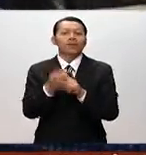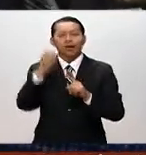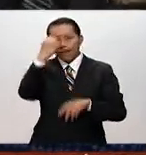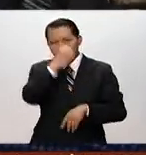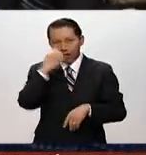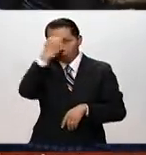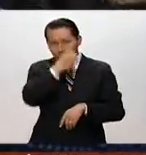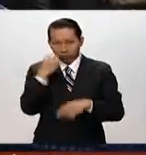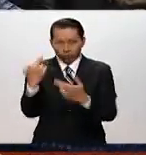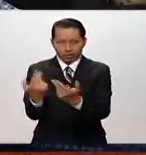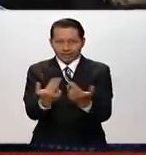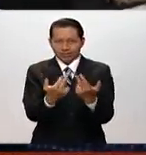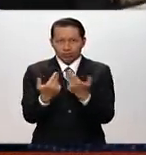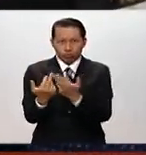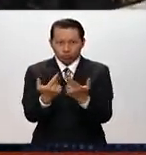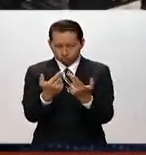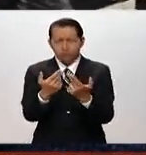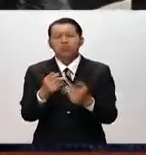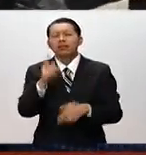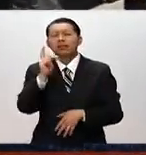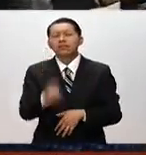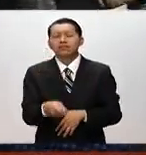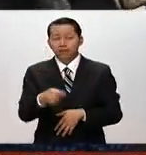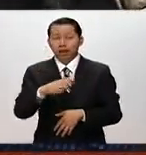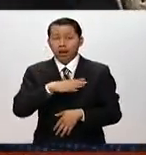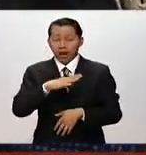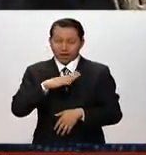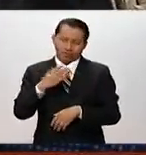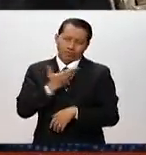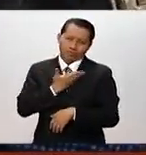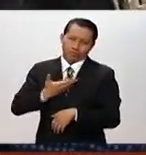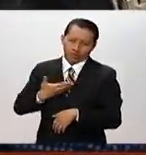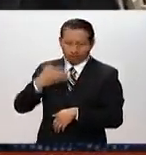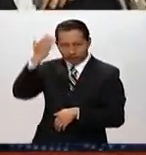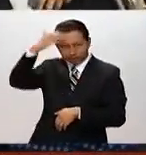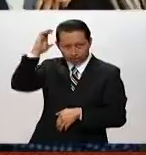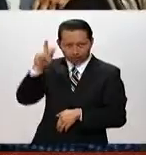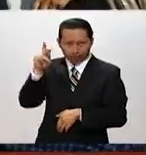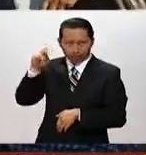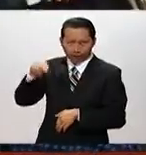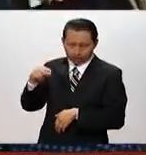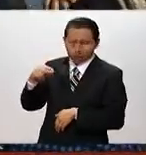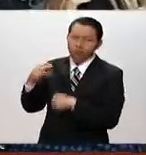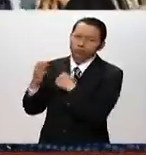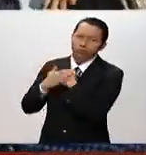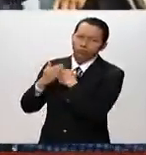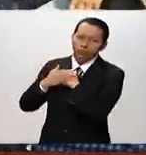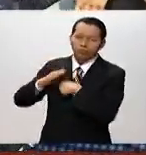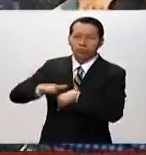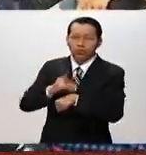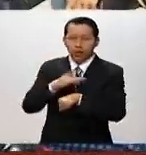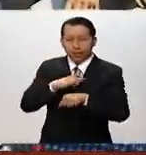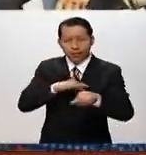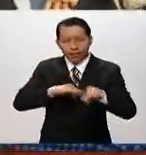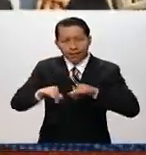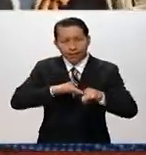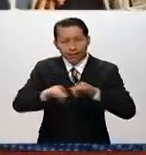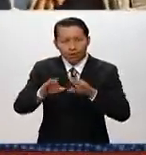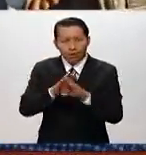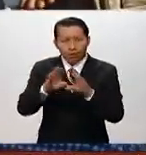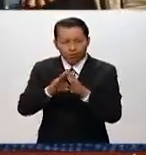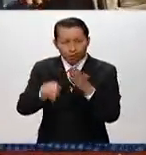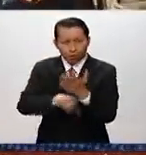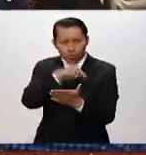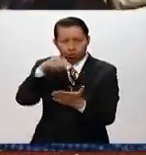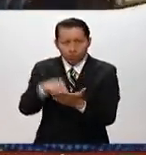de daños, lo presidió y se le dio el primer reporte al presidente Peña Nieto. Al amparo de ese trabajo o en ese